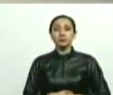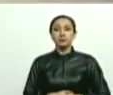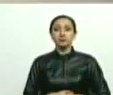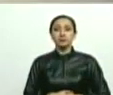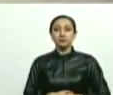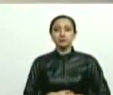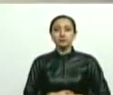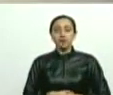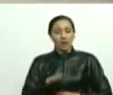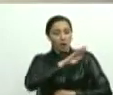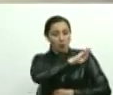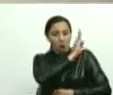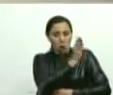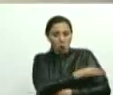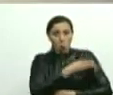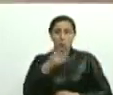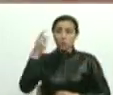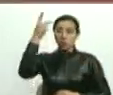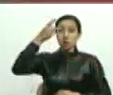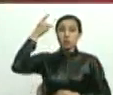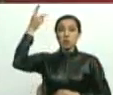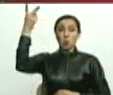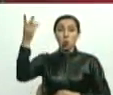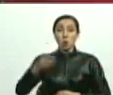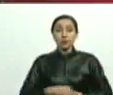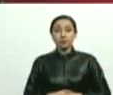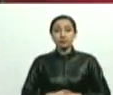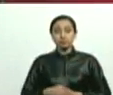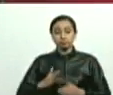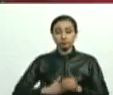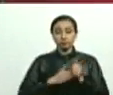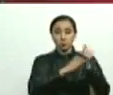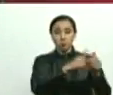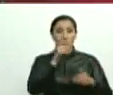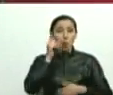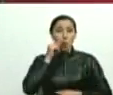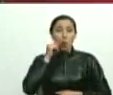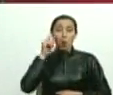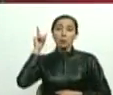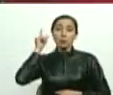la fortaleza psicológica de los líderes y las lideresas.